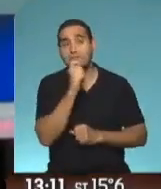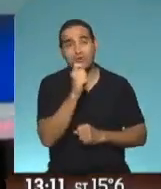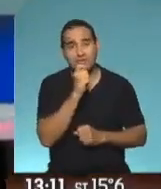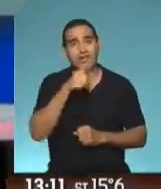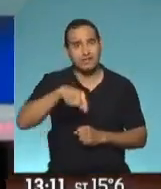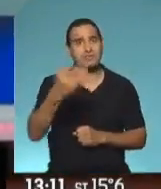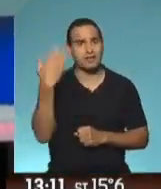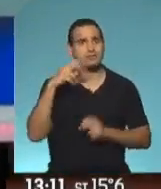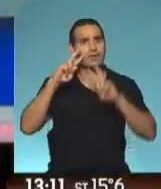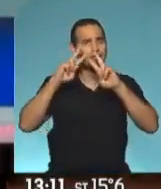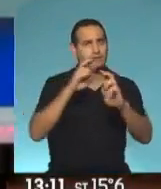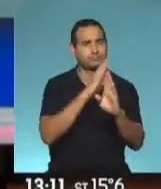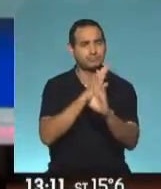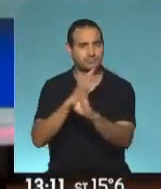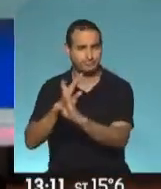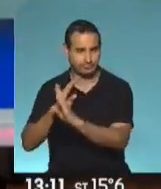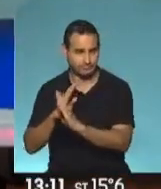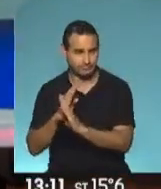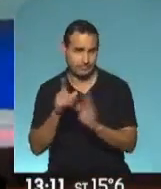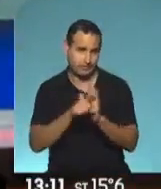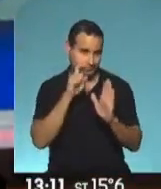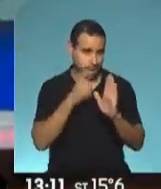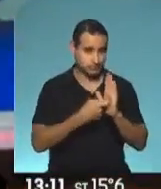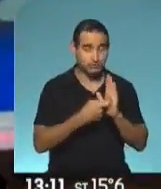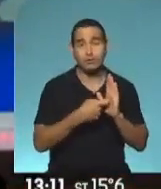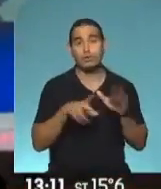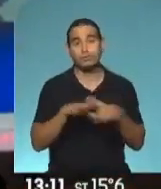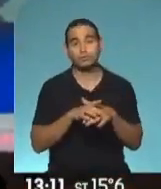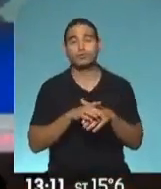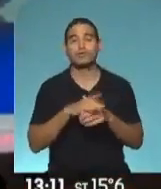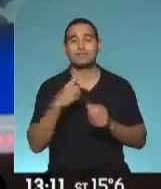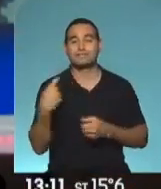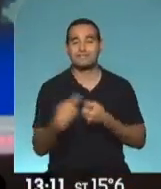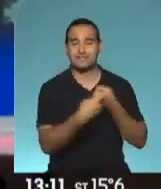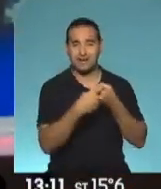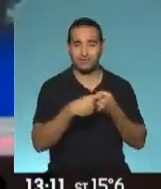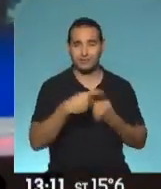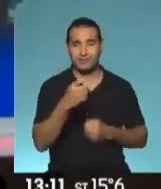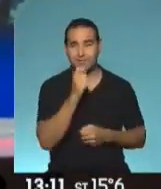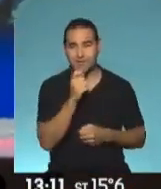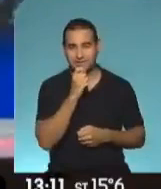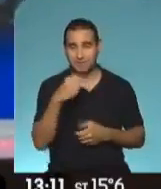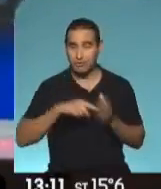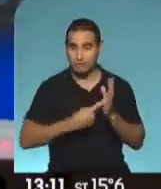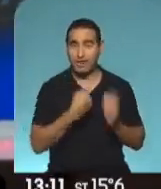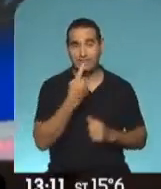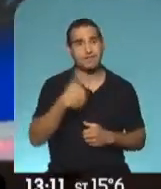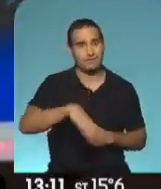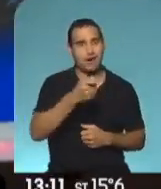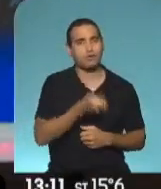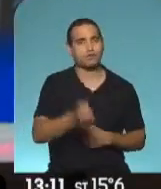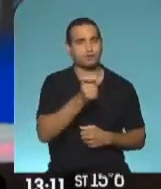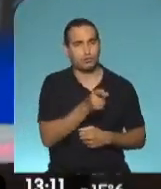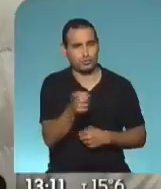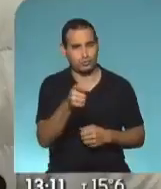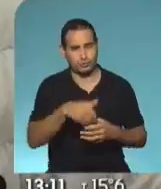fueron investigados en el espionaje ilegal. Sobre este tema, el CIPREVA, el Sindicato de Prensa de Buenos Aires, adelantó que será querellante en la